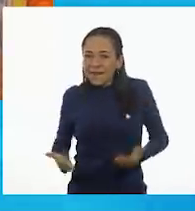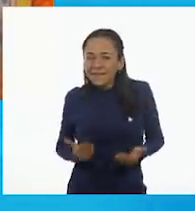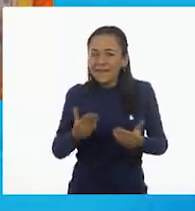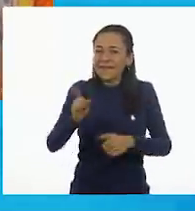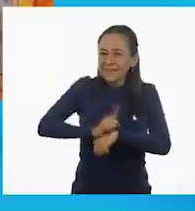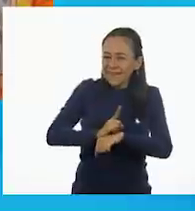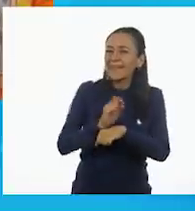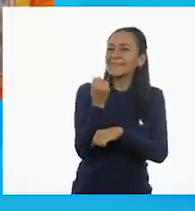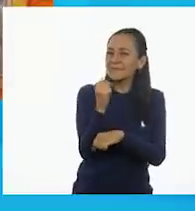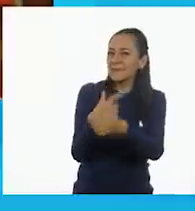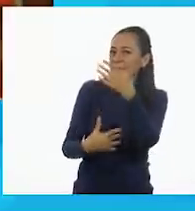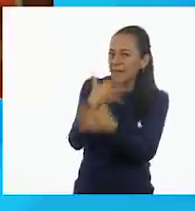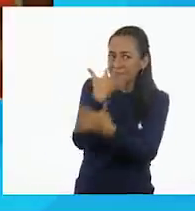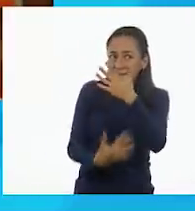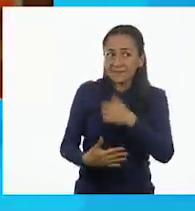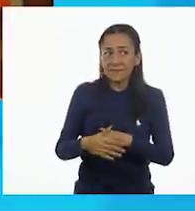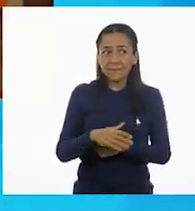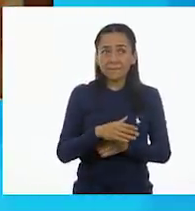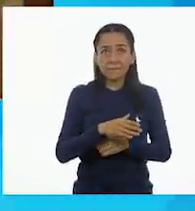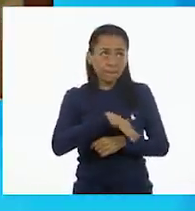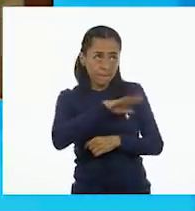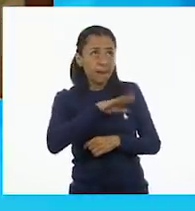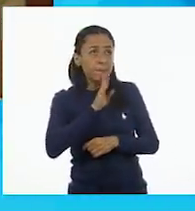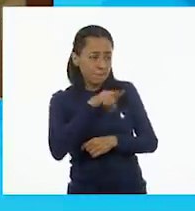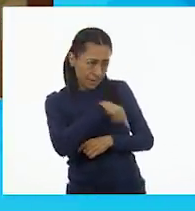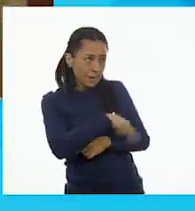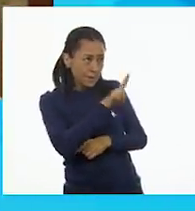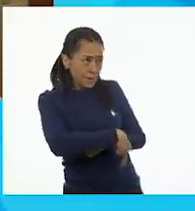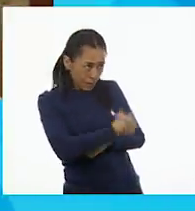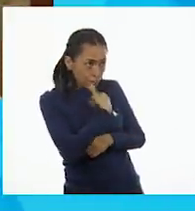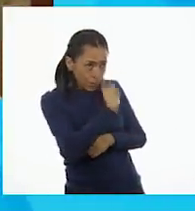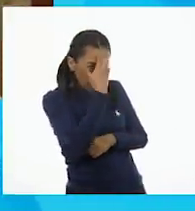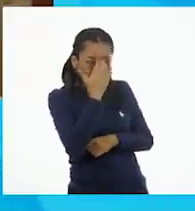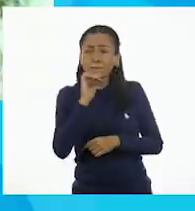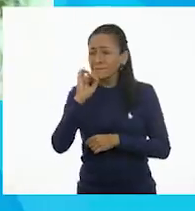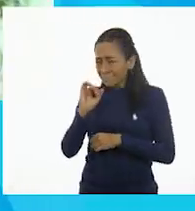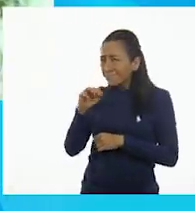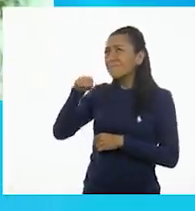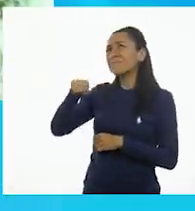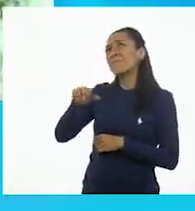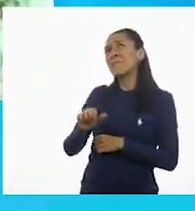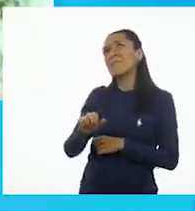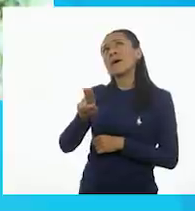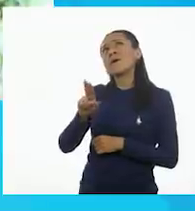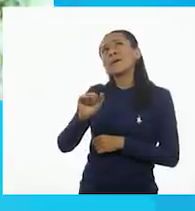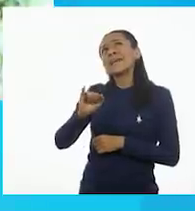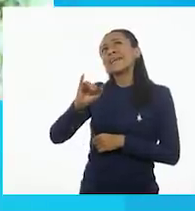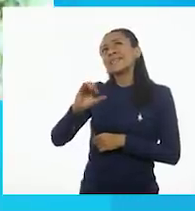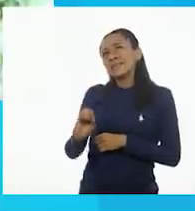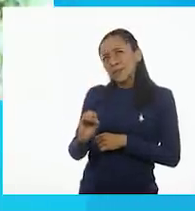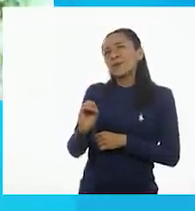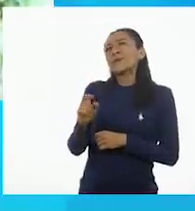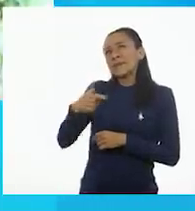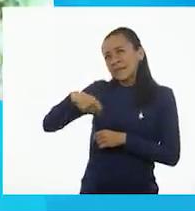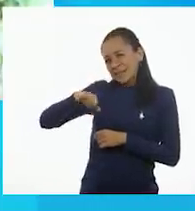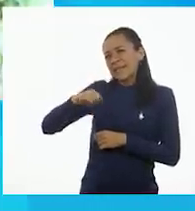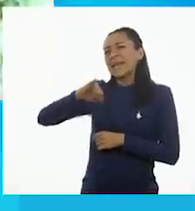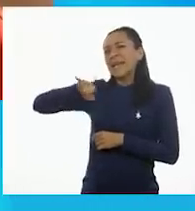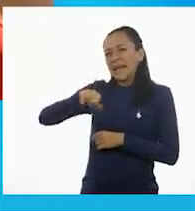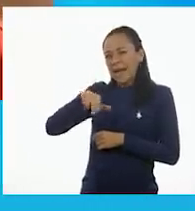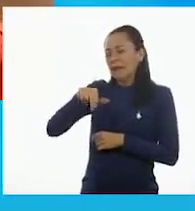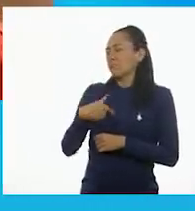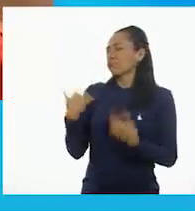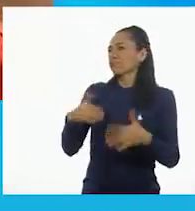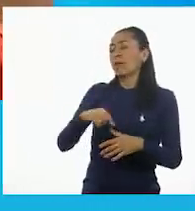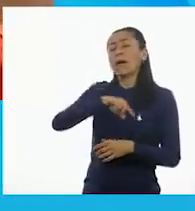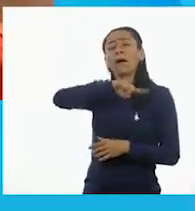ma? Sí, cómo no. Mauricio Quijano. Íbamos en la misma escuela. Nada más que luego se fue de aquí, se volvió famoso, se fue de aquí de Quipatla.